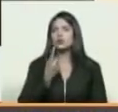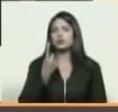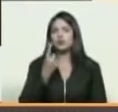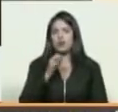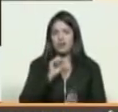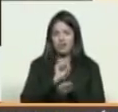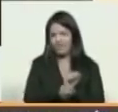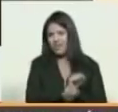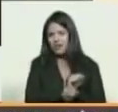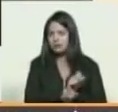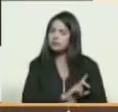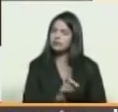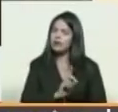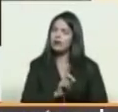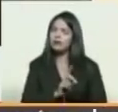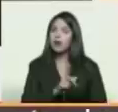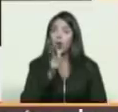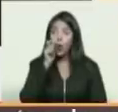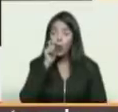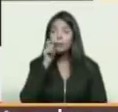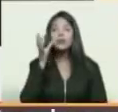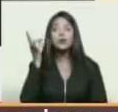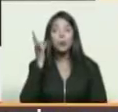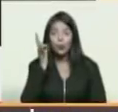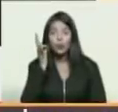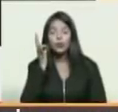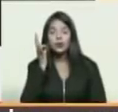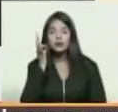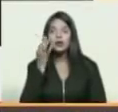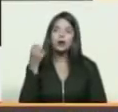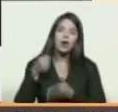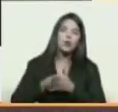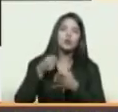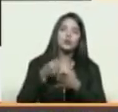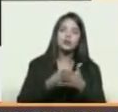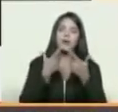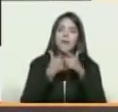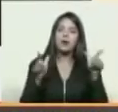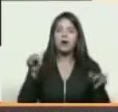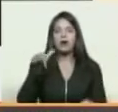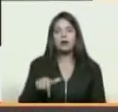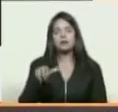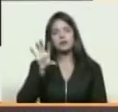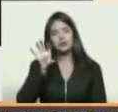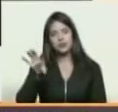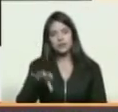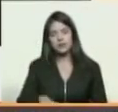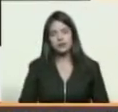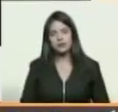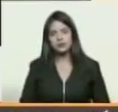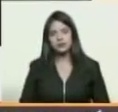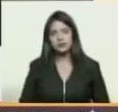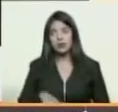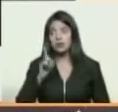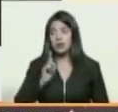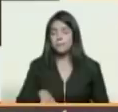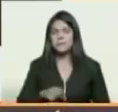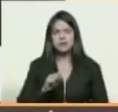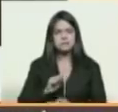físicos que llevaban los hombres y las mujeres que luchaban por la libertad aquí en nuestra patria, sino por el